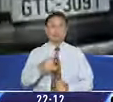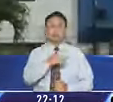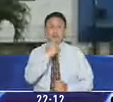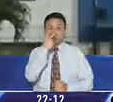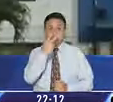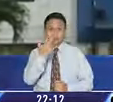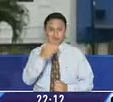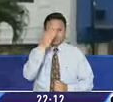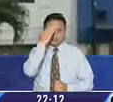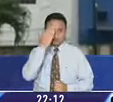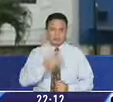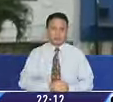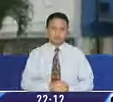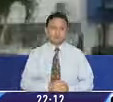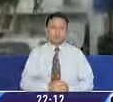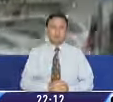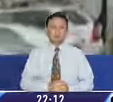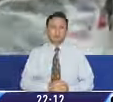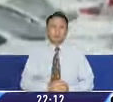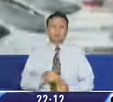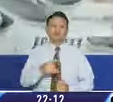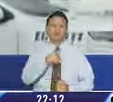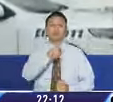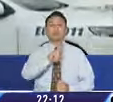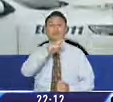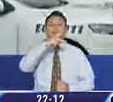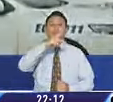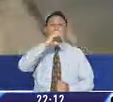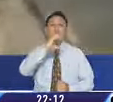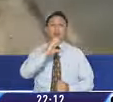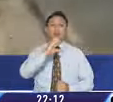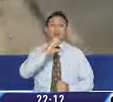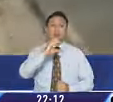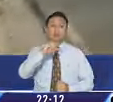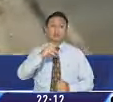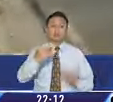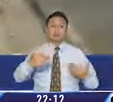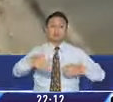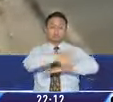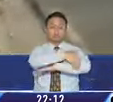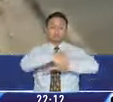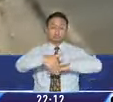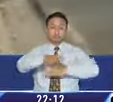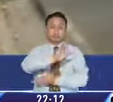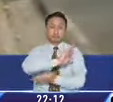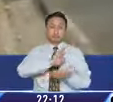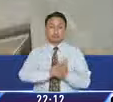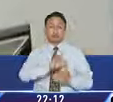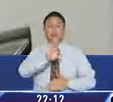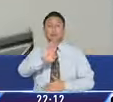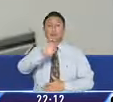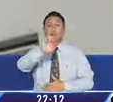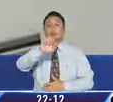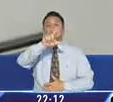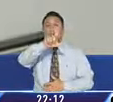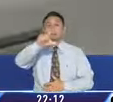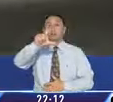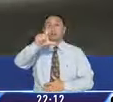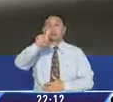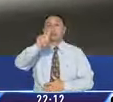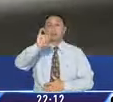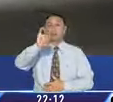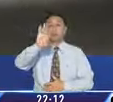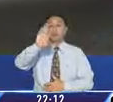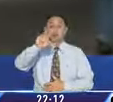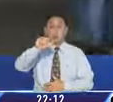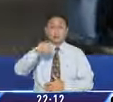venir. Una unidad de policía comunitaria ubicada en la ciudadela Bellavista, en Guayaquil,